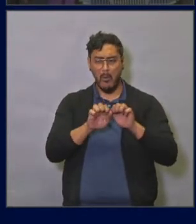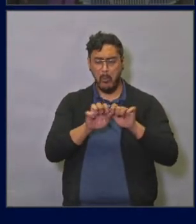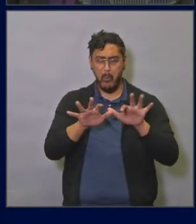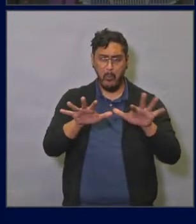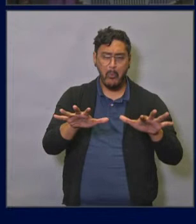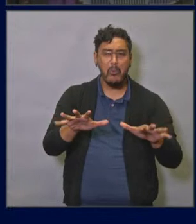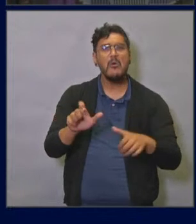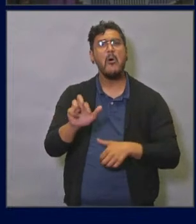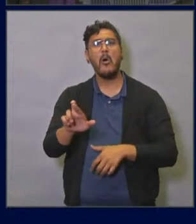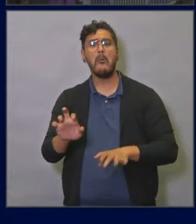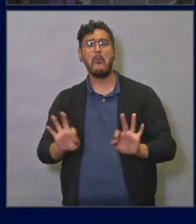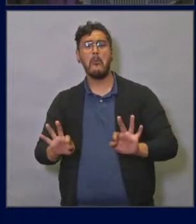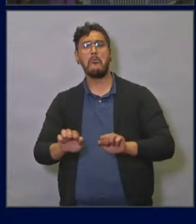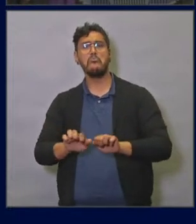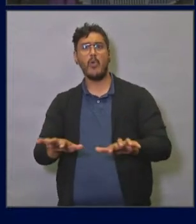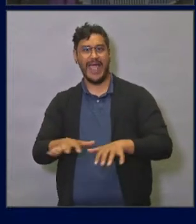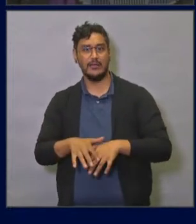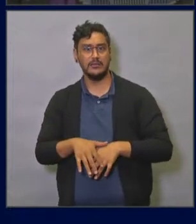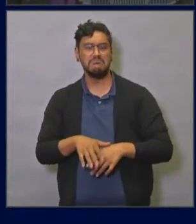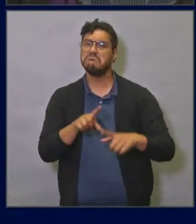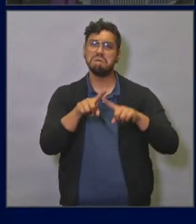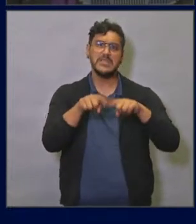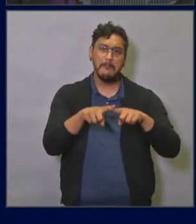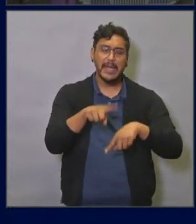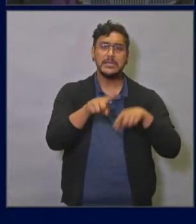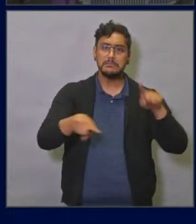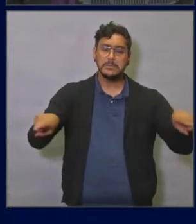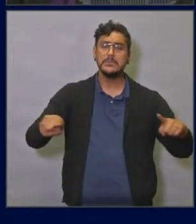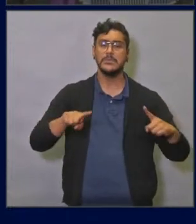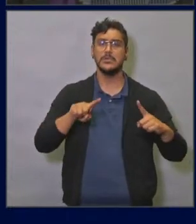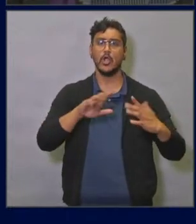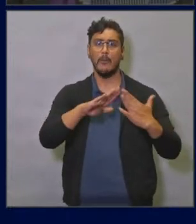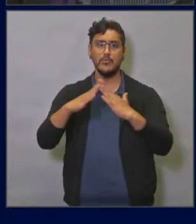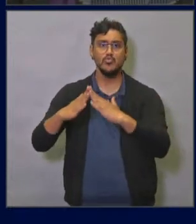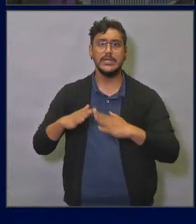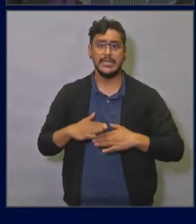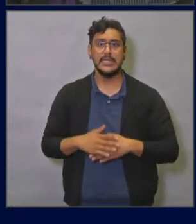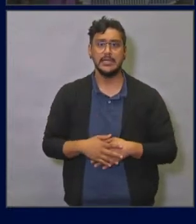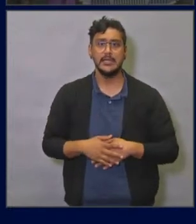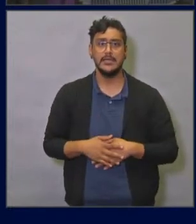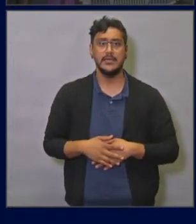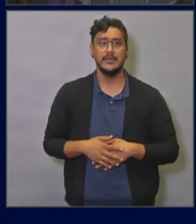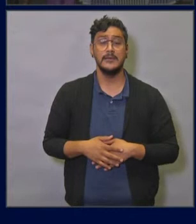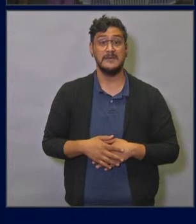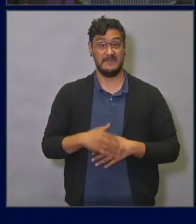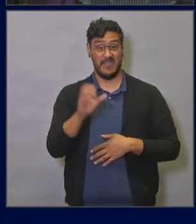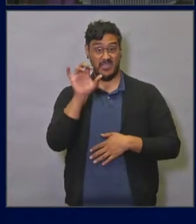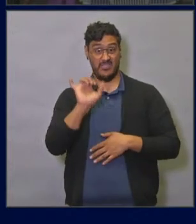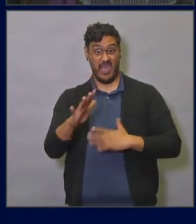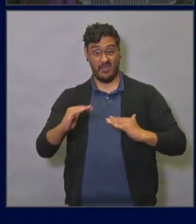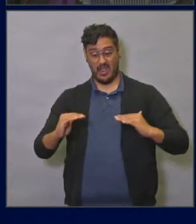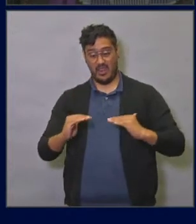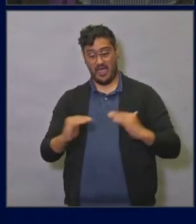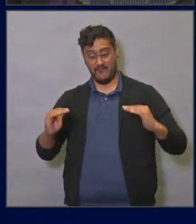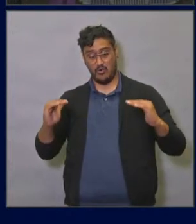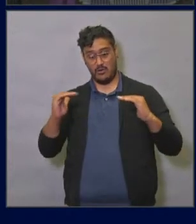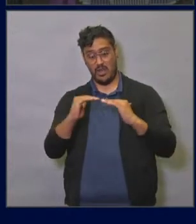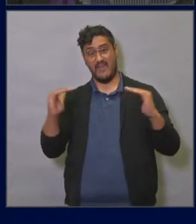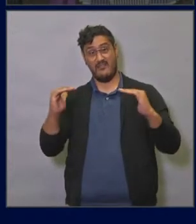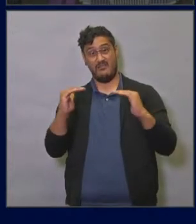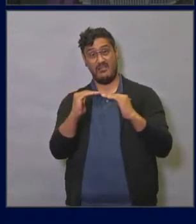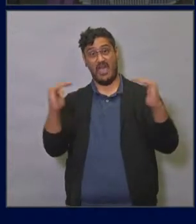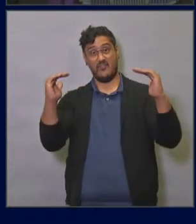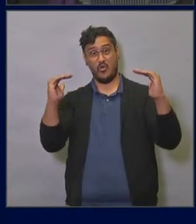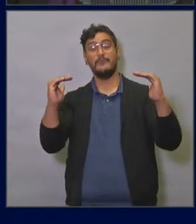mínimo en las varias comunidades. El sistema de niveles que se va a usar va a